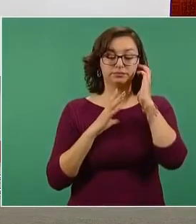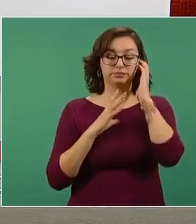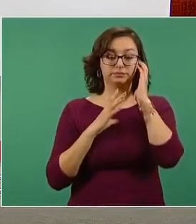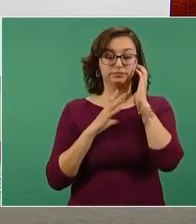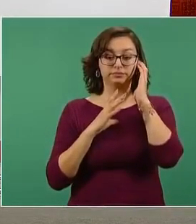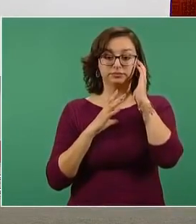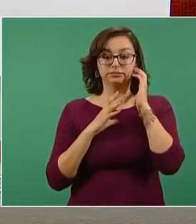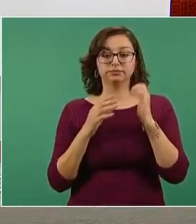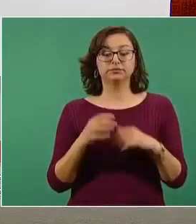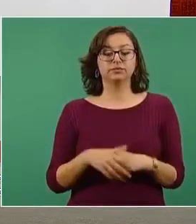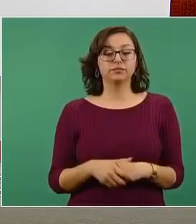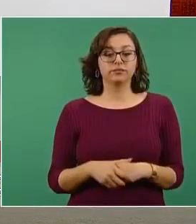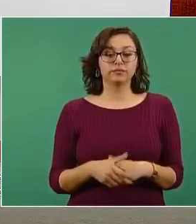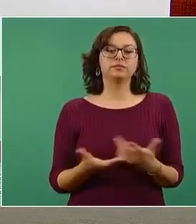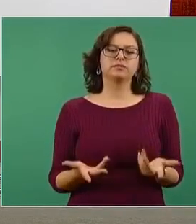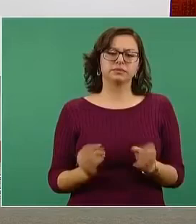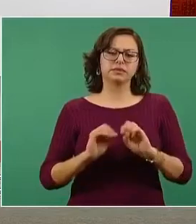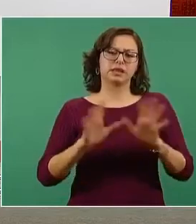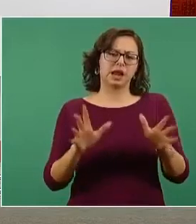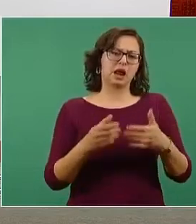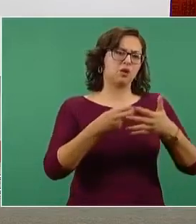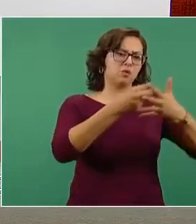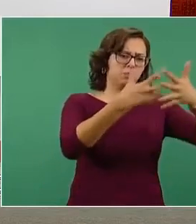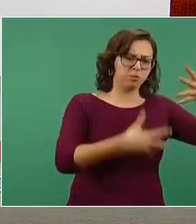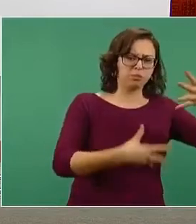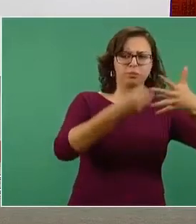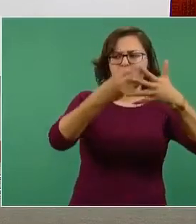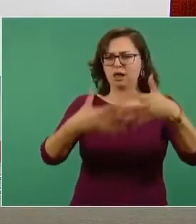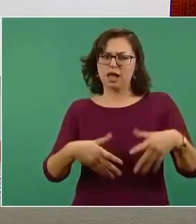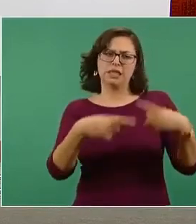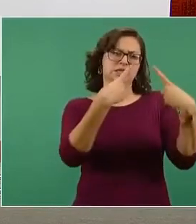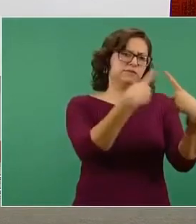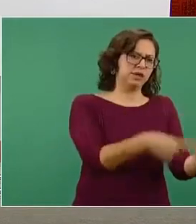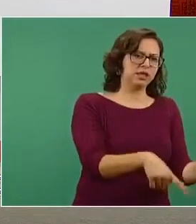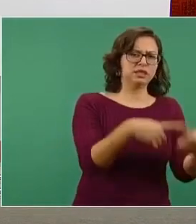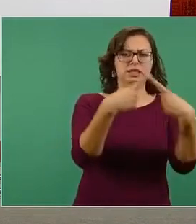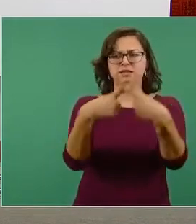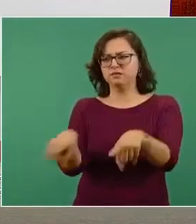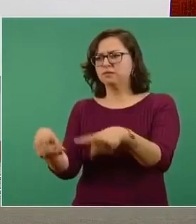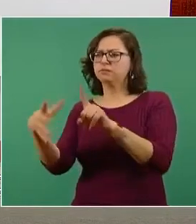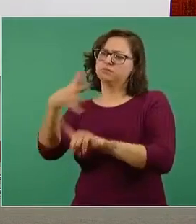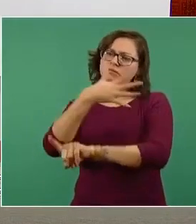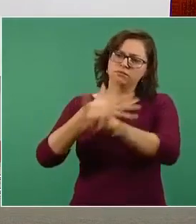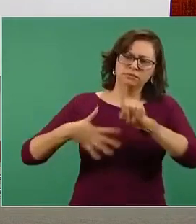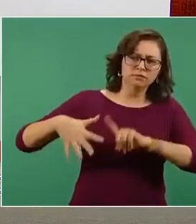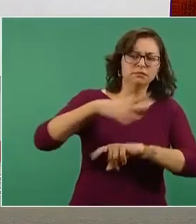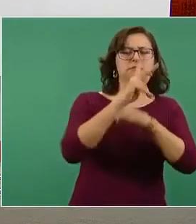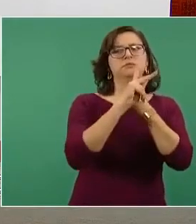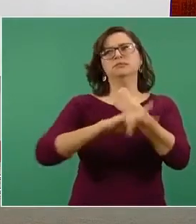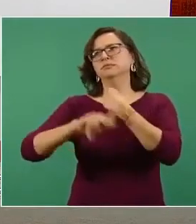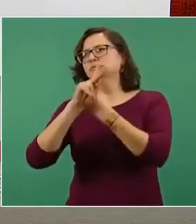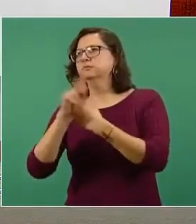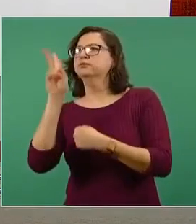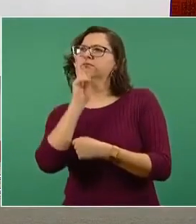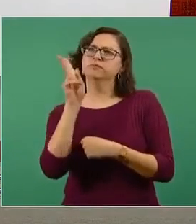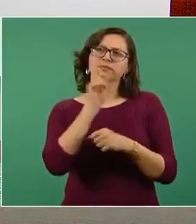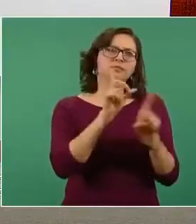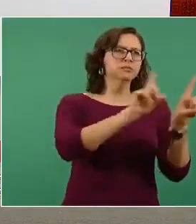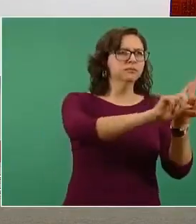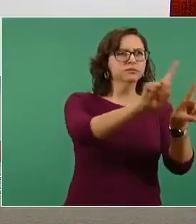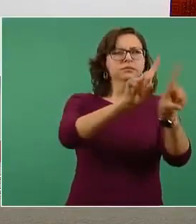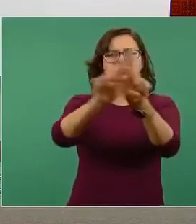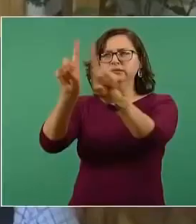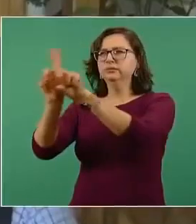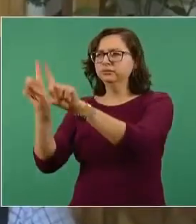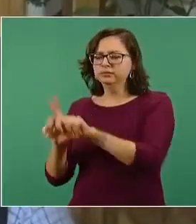obviamente con diferenciales, ¿no?, en función de dónde se han llevado a cabo estos ensayos en diferentes países del